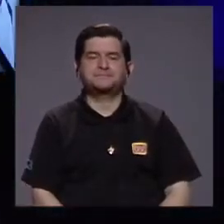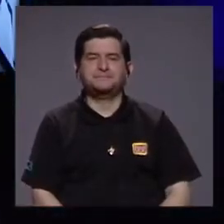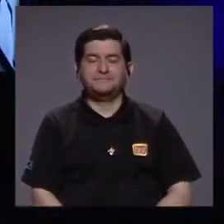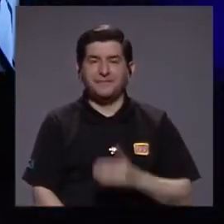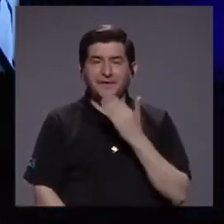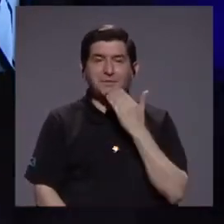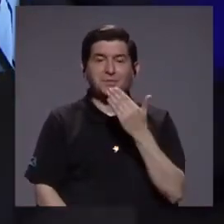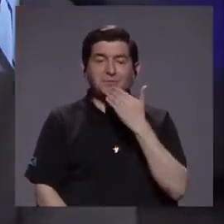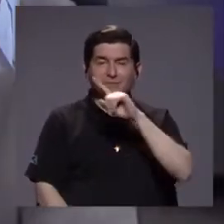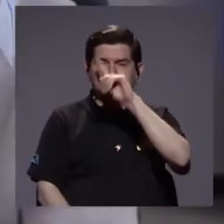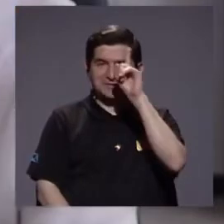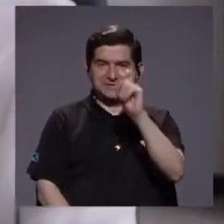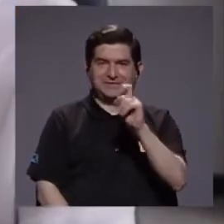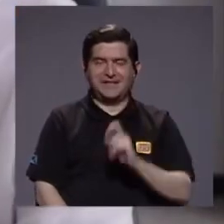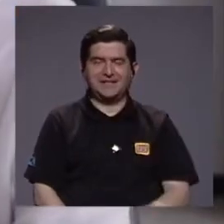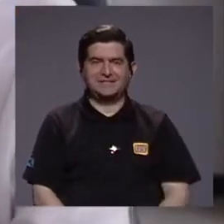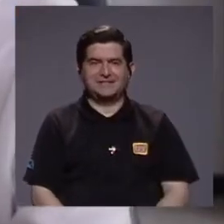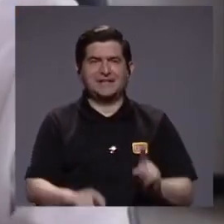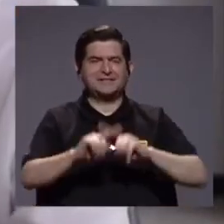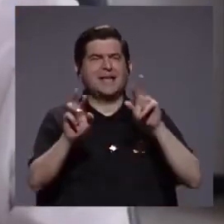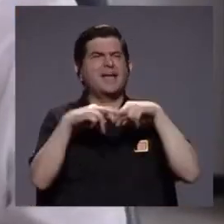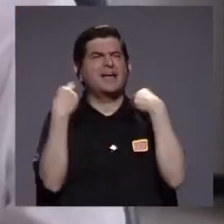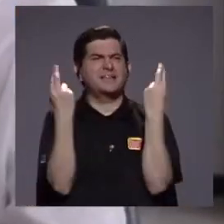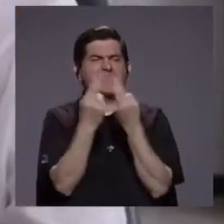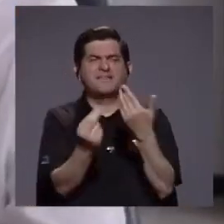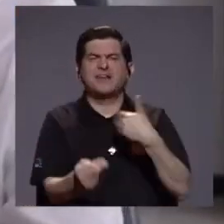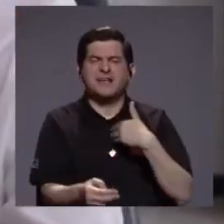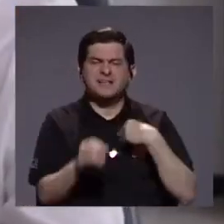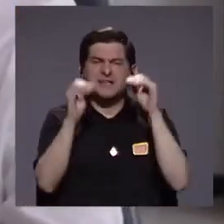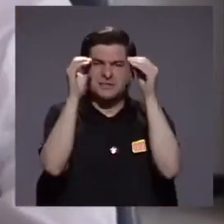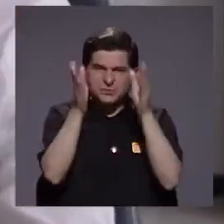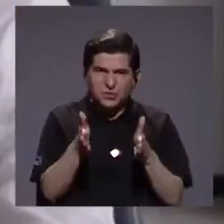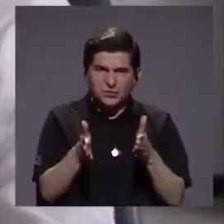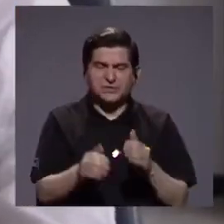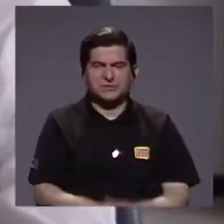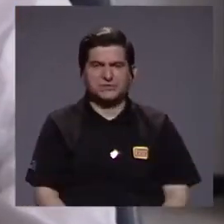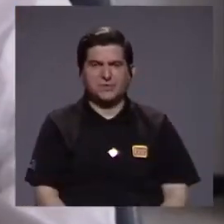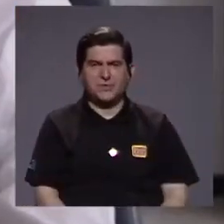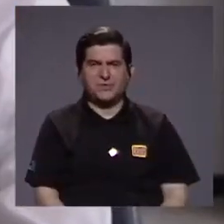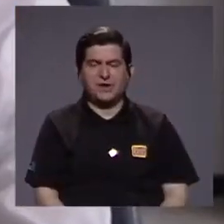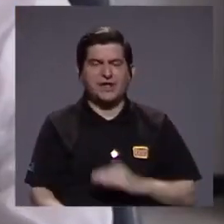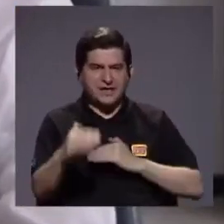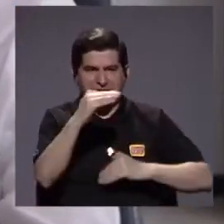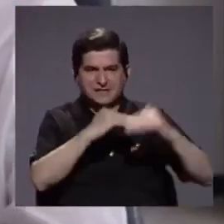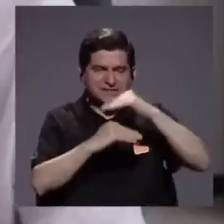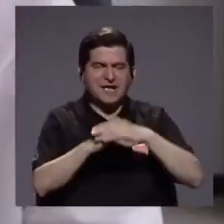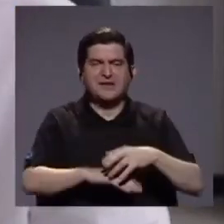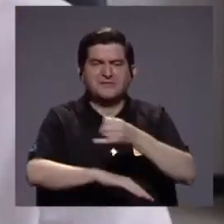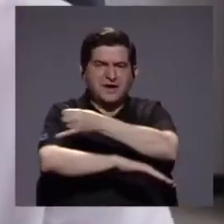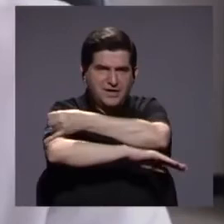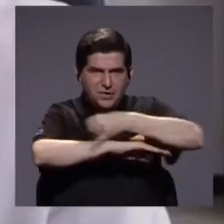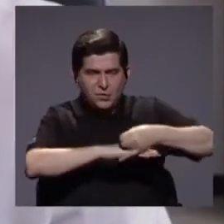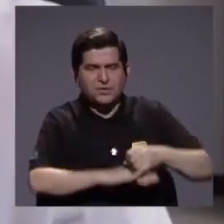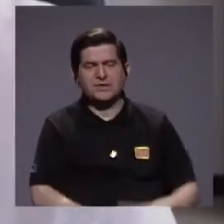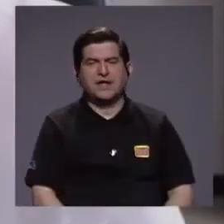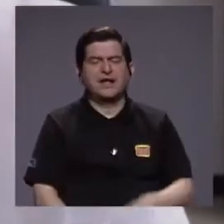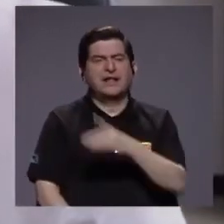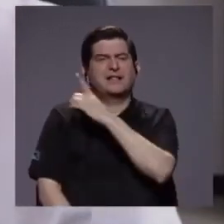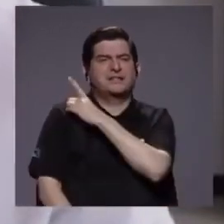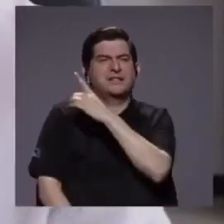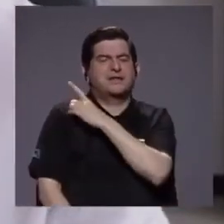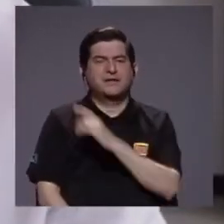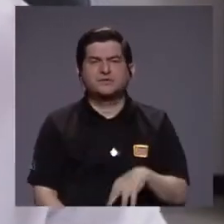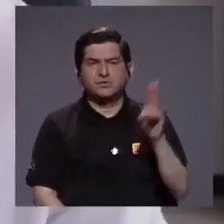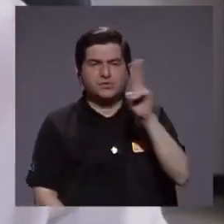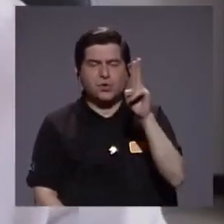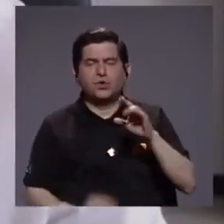Muchas gracias por la pregunta. En varias reuniones que he tenido con profesores y profesoras de la Facultad de Ingeniería, direcciones de unidades